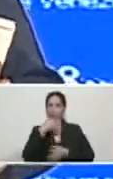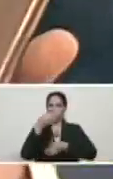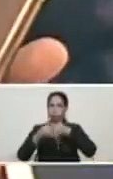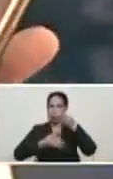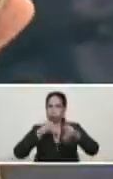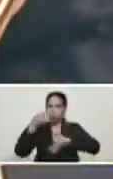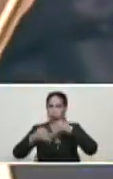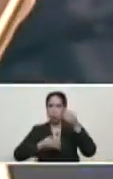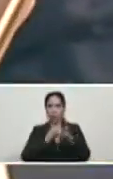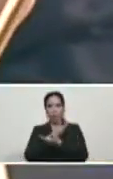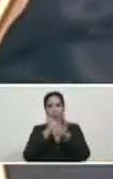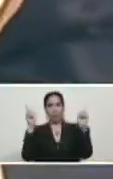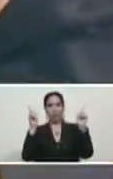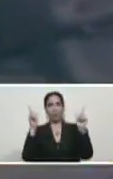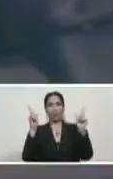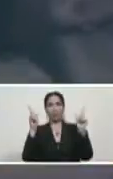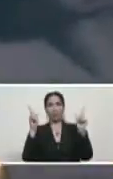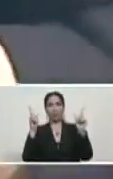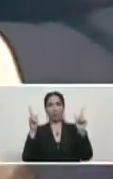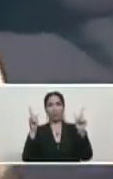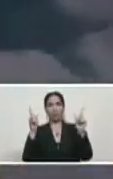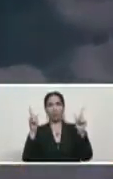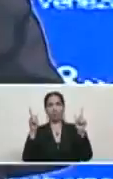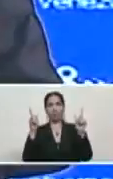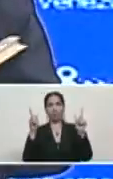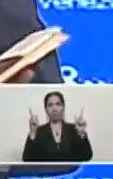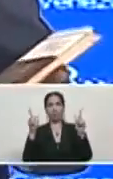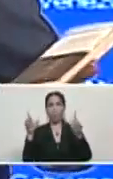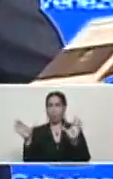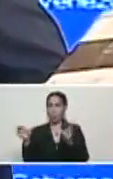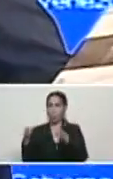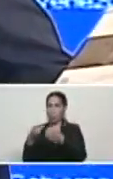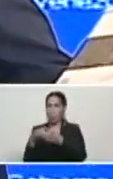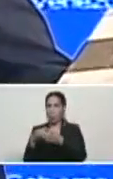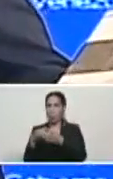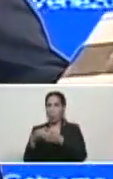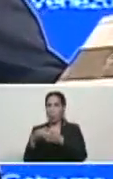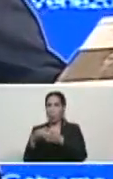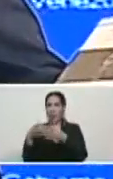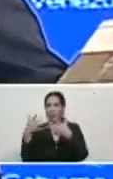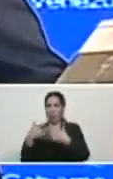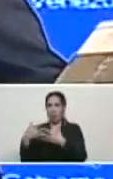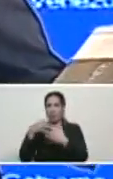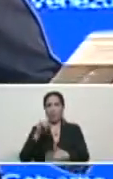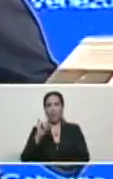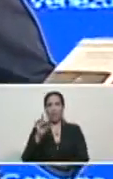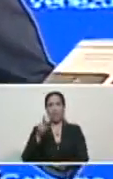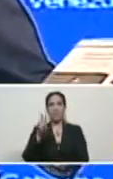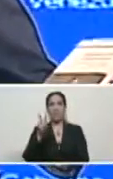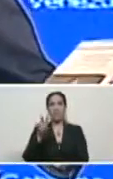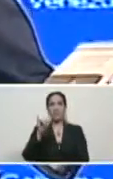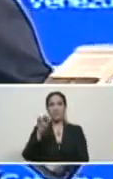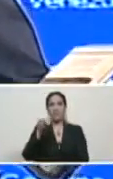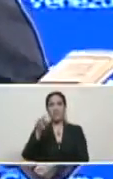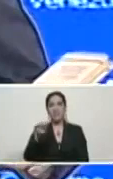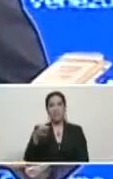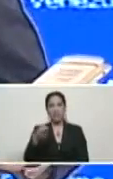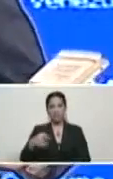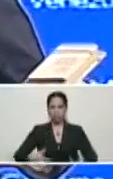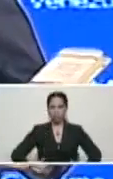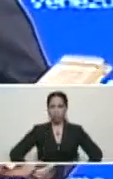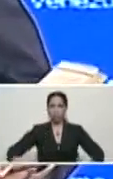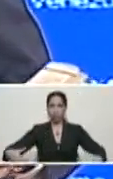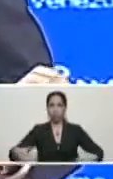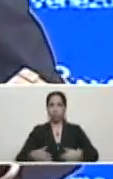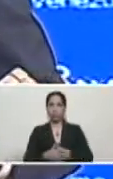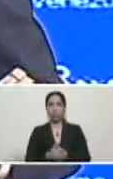Libertador con el agente estadounidense Irving, y la riqueza del carácter, de